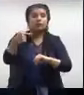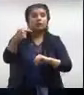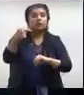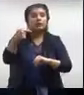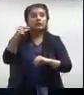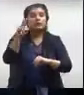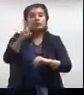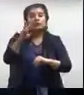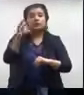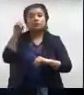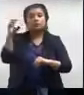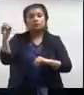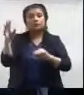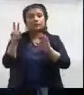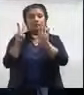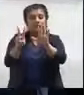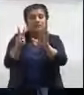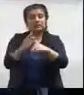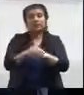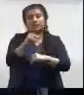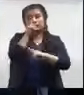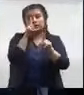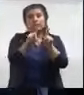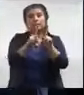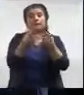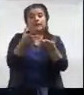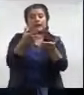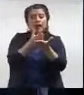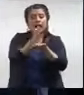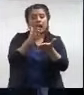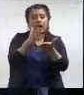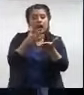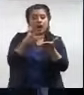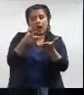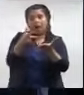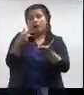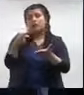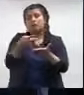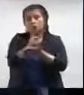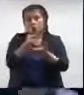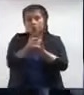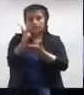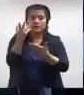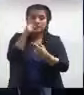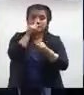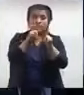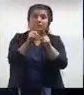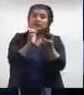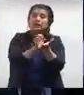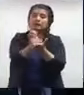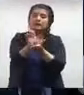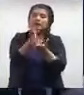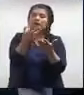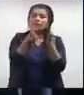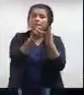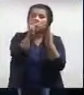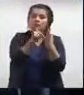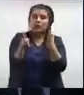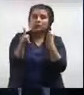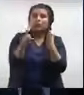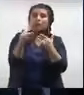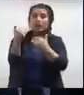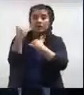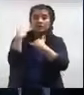635-2007. Unidad para la Prevención Comunitaria de la Violencia. Es la unidad encargada del desarrollo de aplicaciones de planes, programas